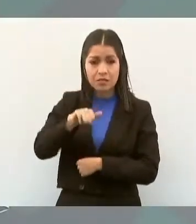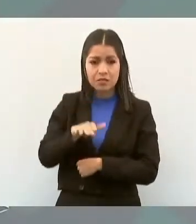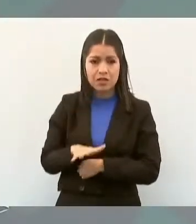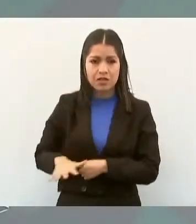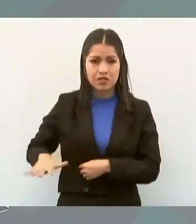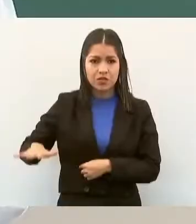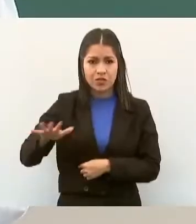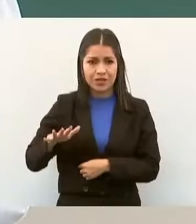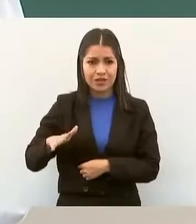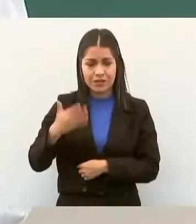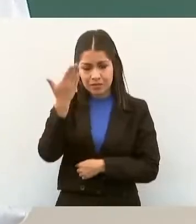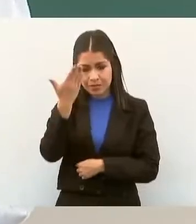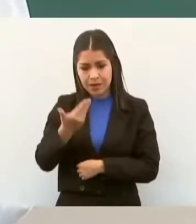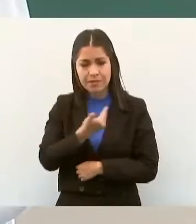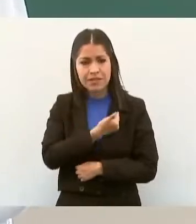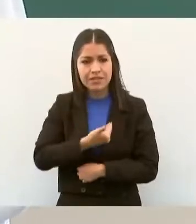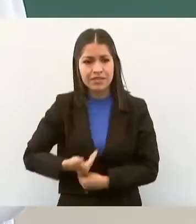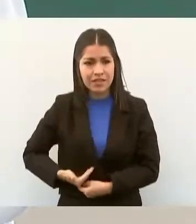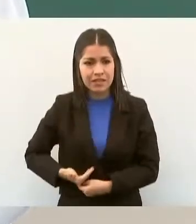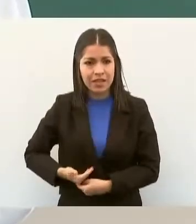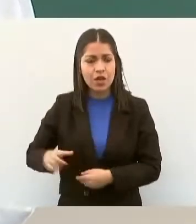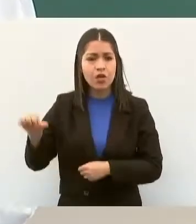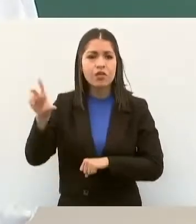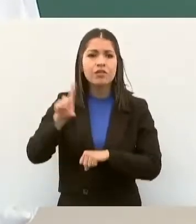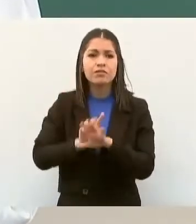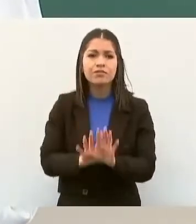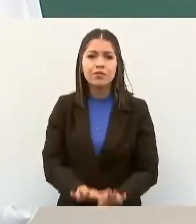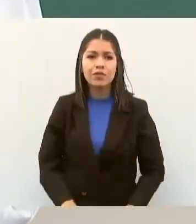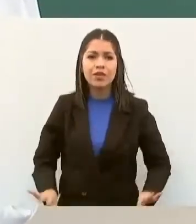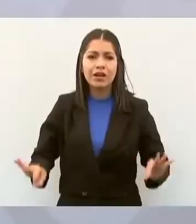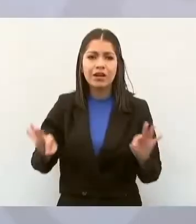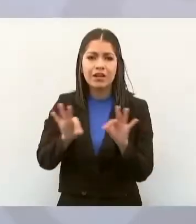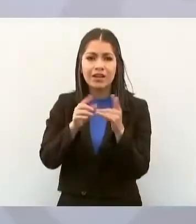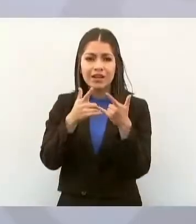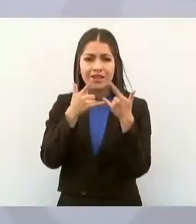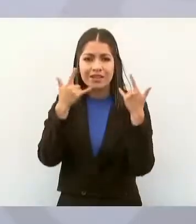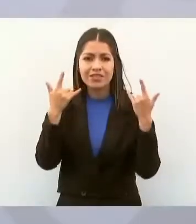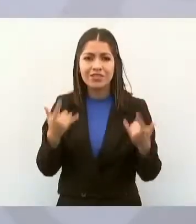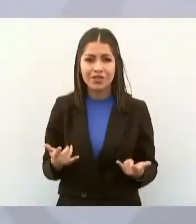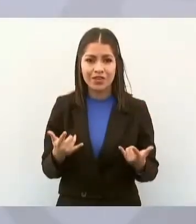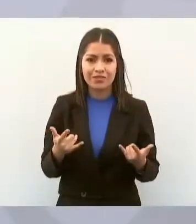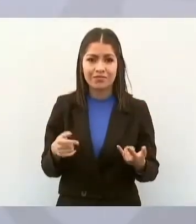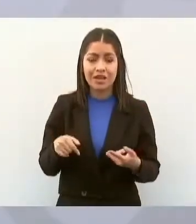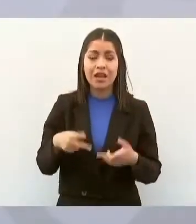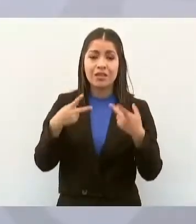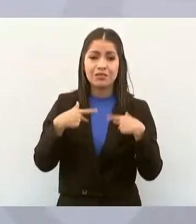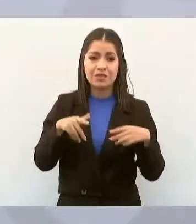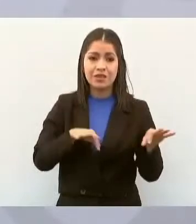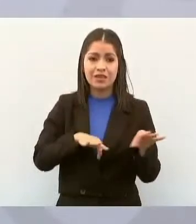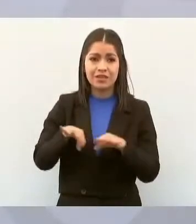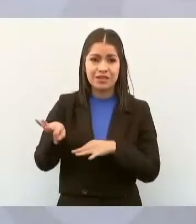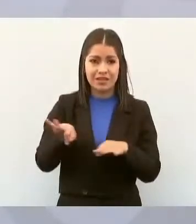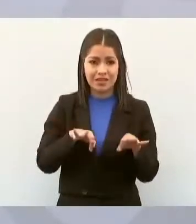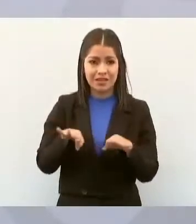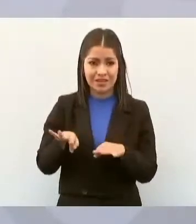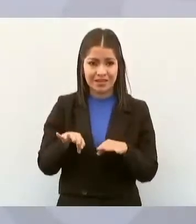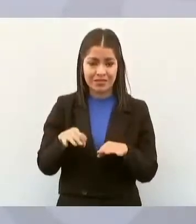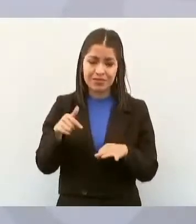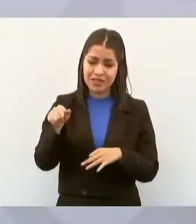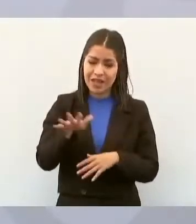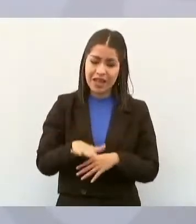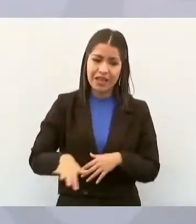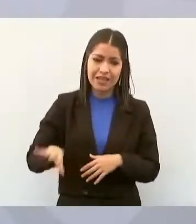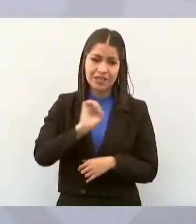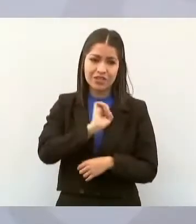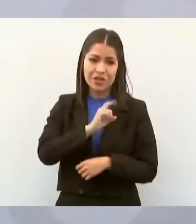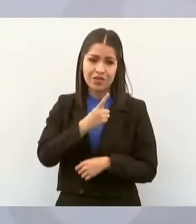Señor presidente, hoy es un día histórico para todos los trabajadores de la salud en Michoacán, porque de